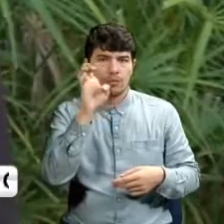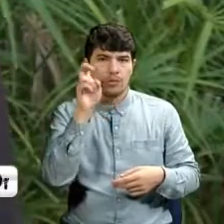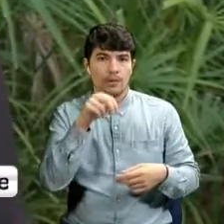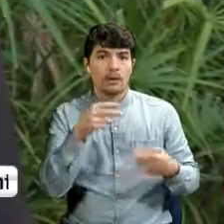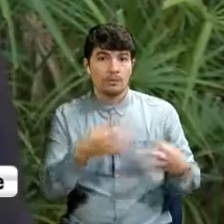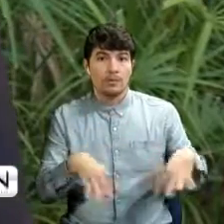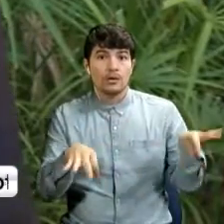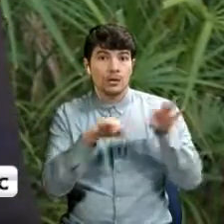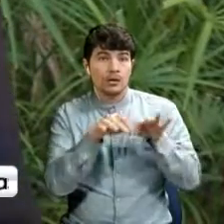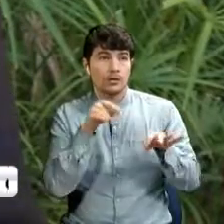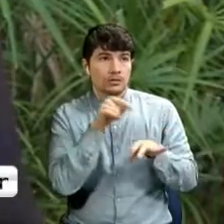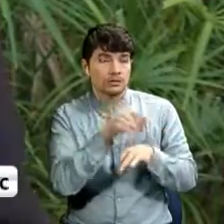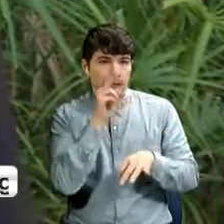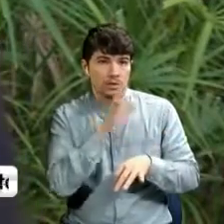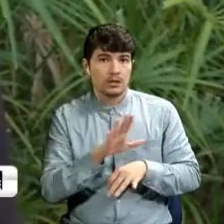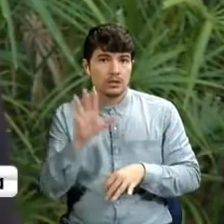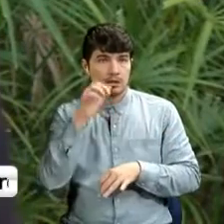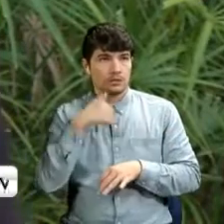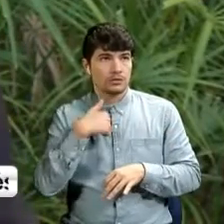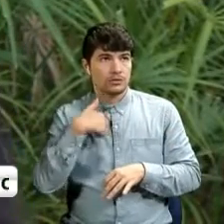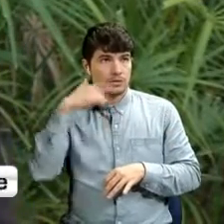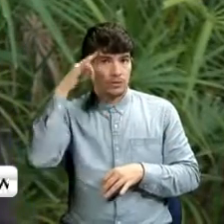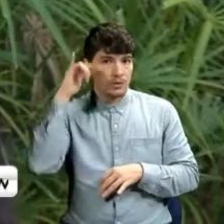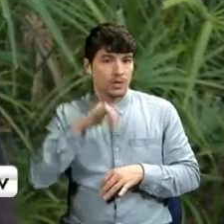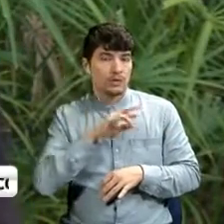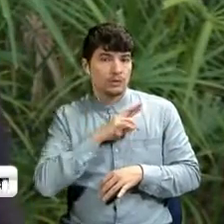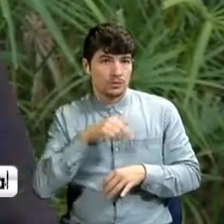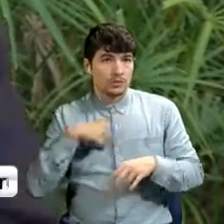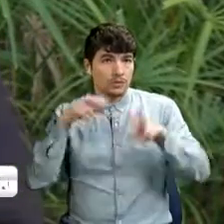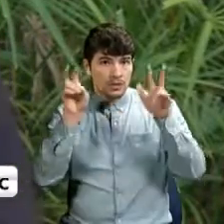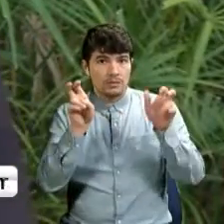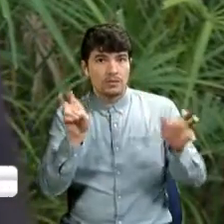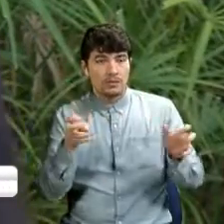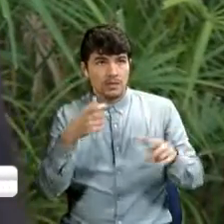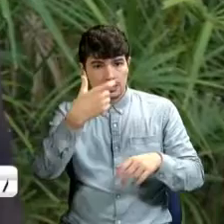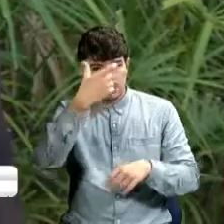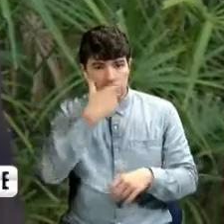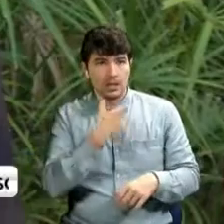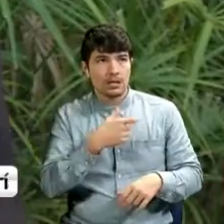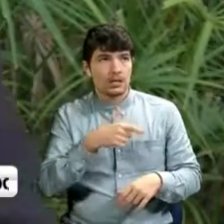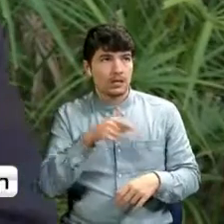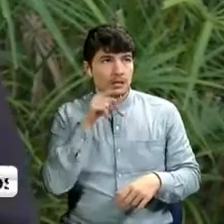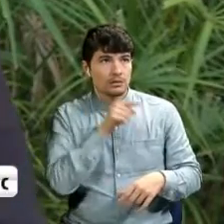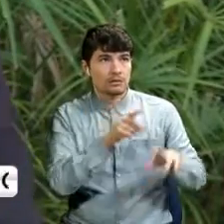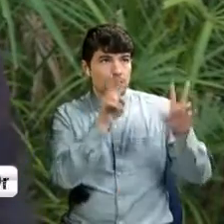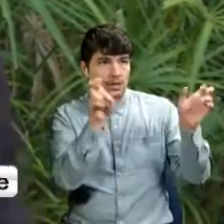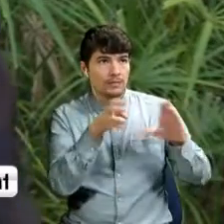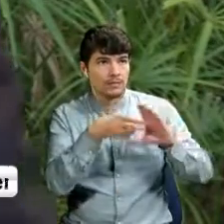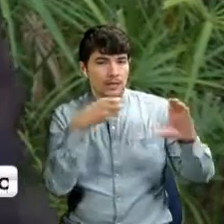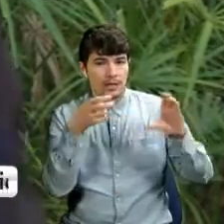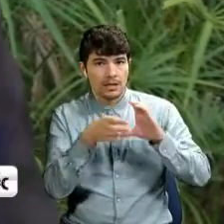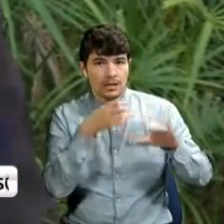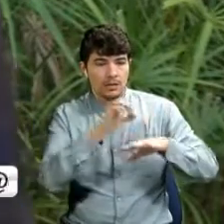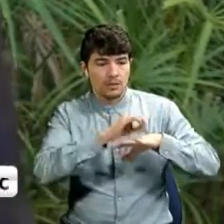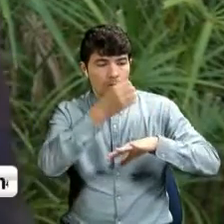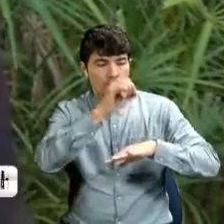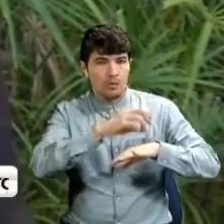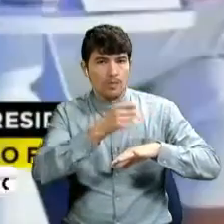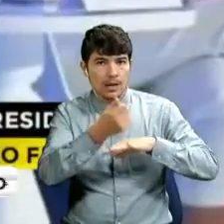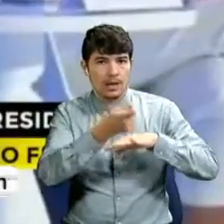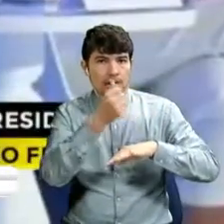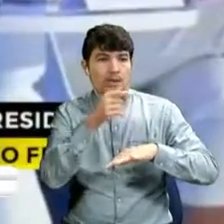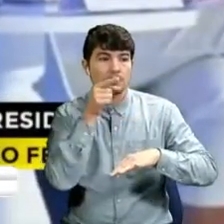carácter nacional yo creo que tenemos que afrontar una discusión muy seria particularmente en torno a la minería de metales que realmente es muy